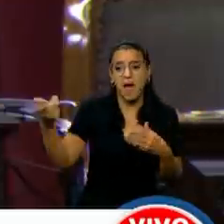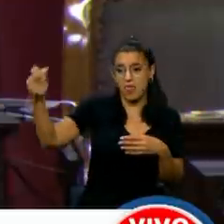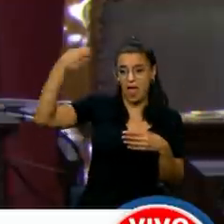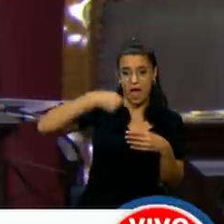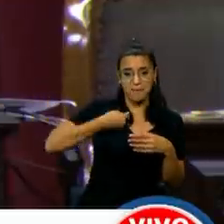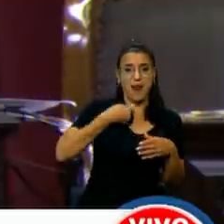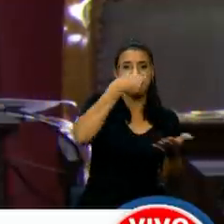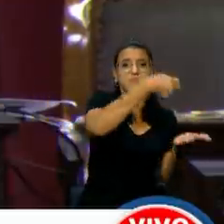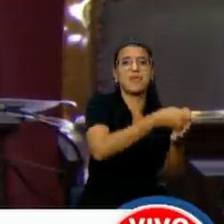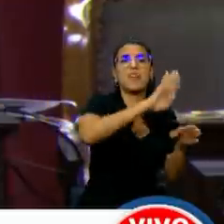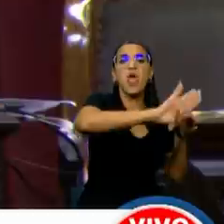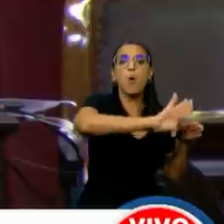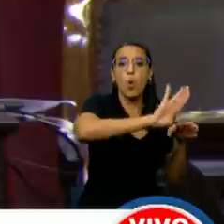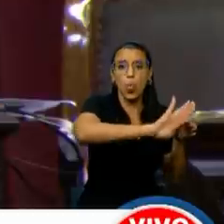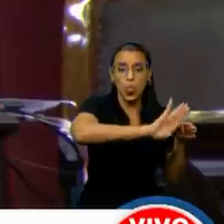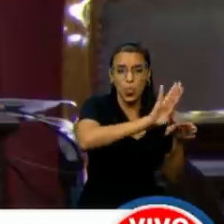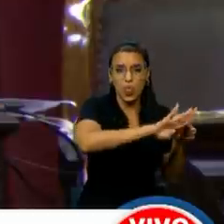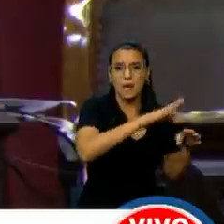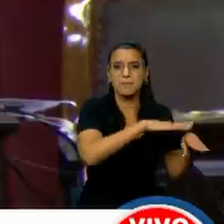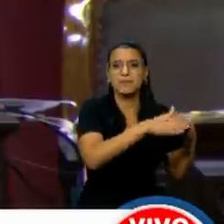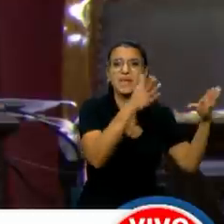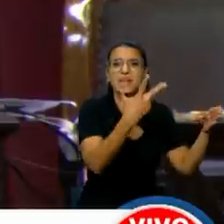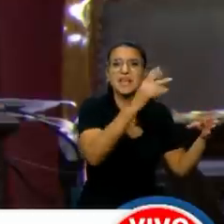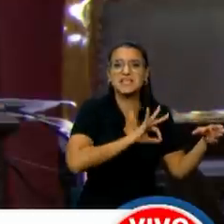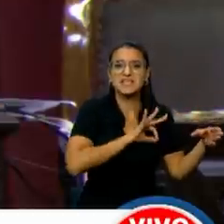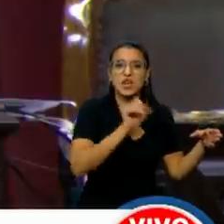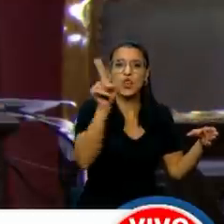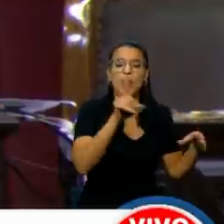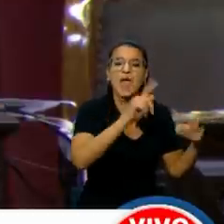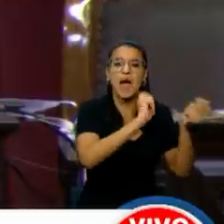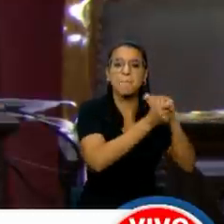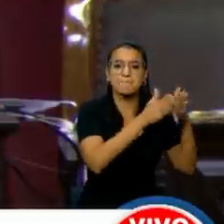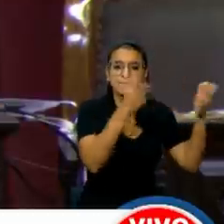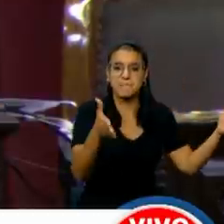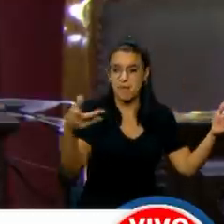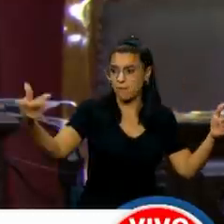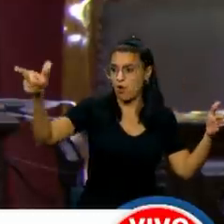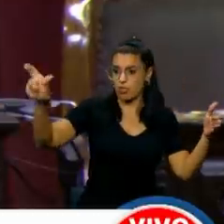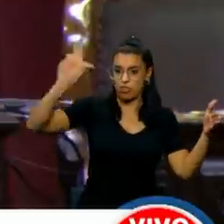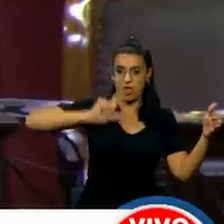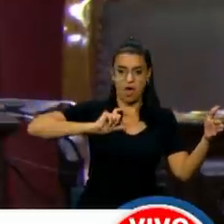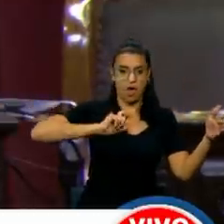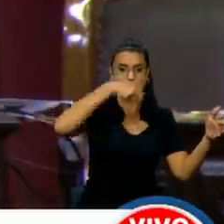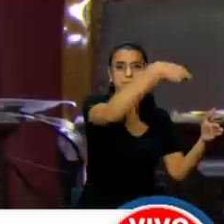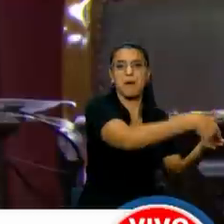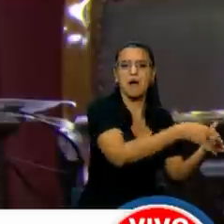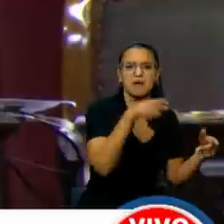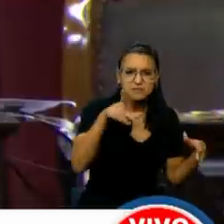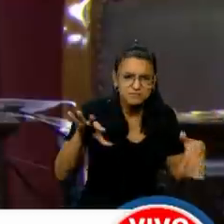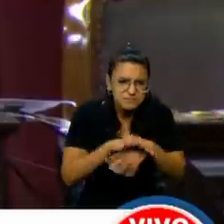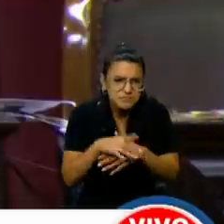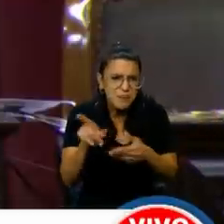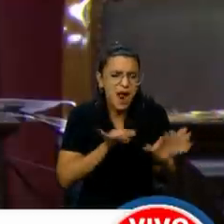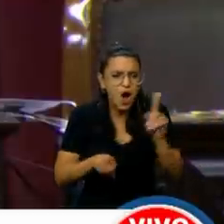la deuda adquirida en los primeros tres años del gobierno de cambiemos si eso es eficacia y eficiencia